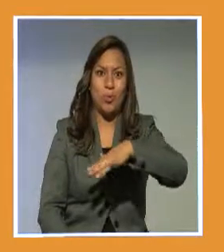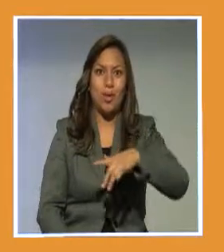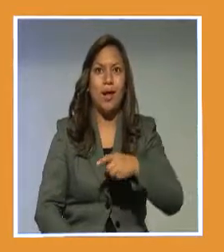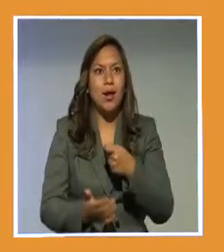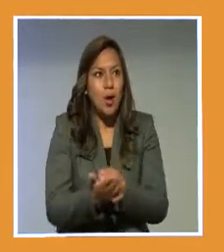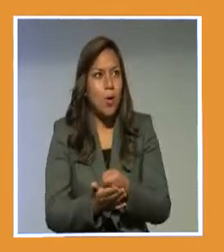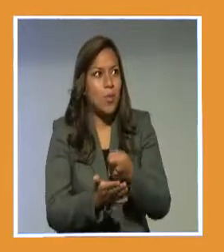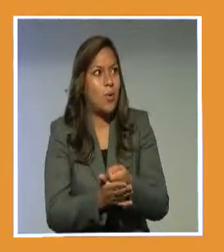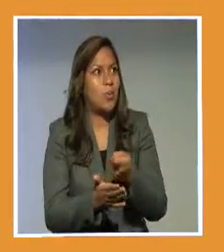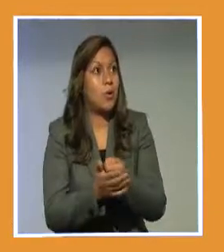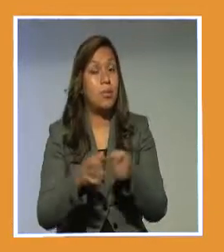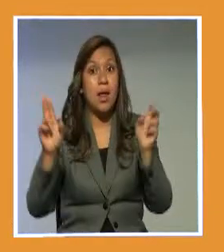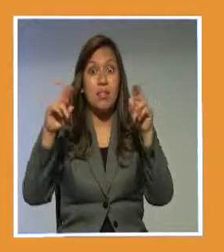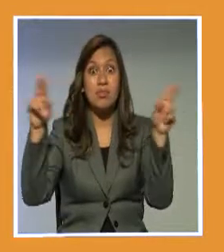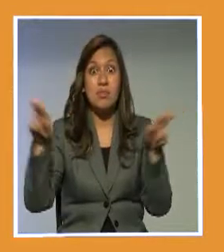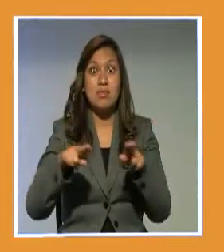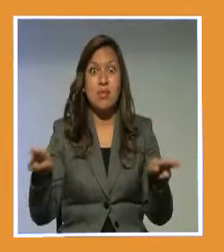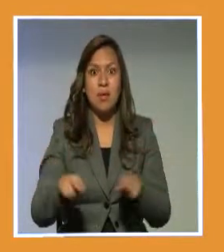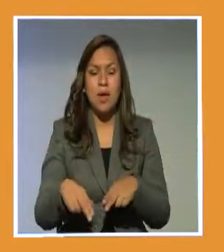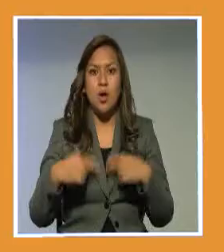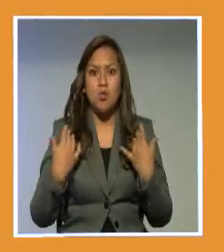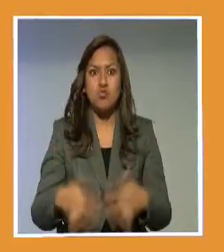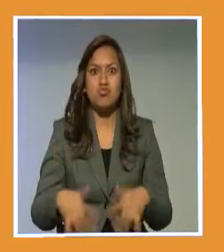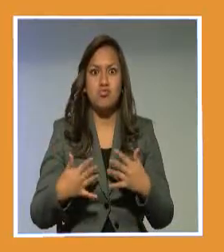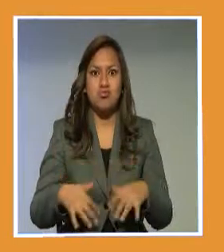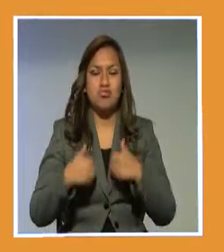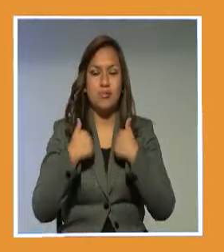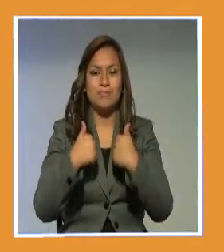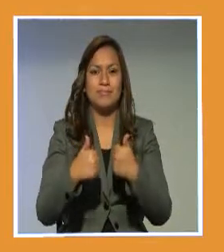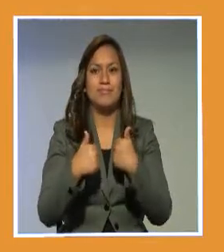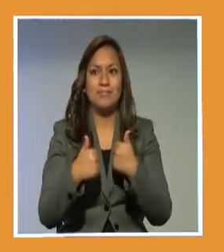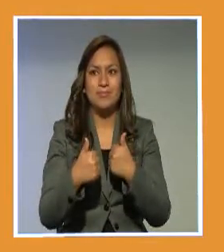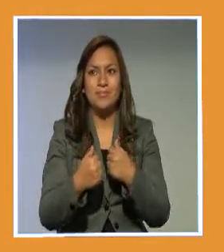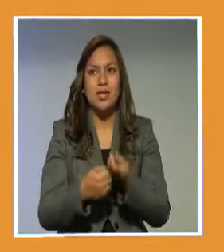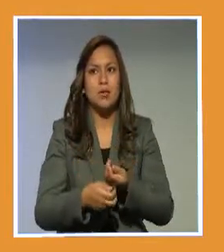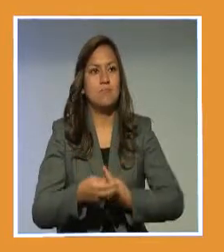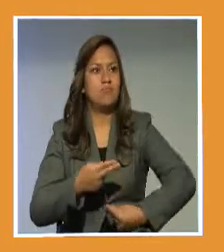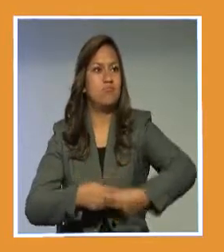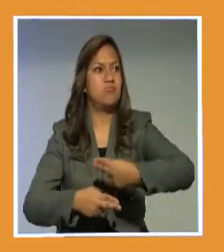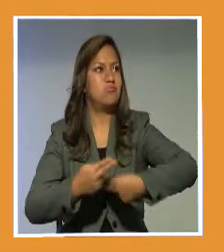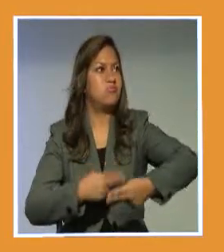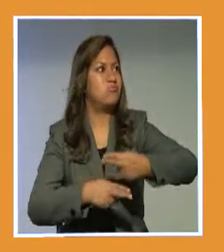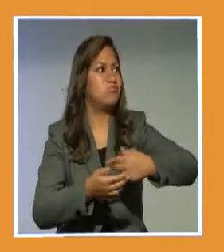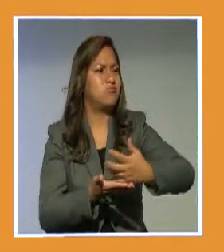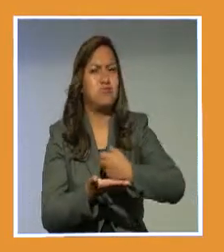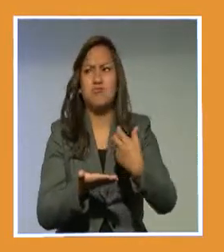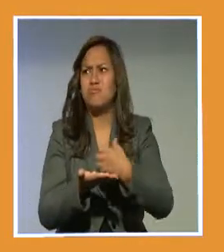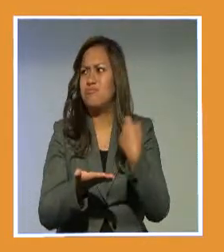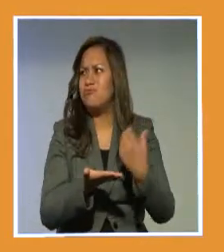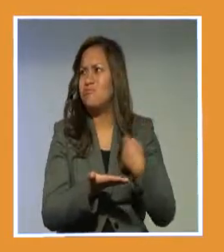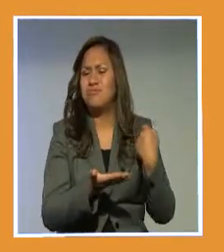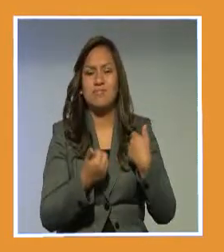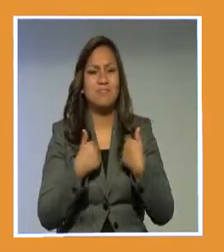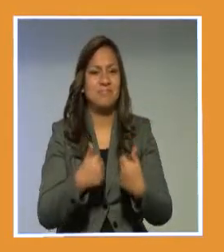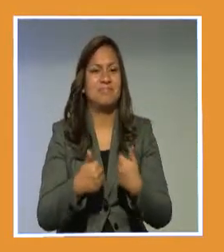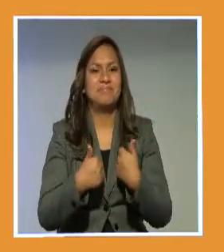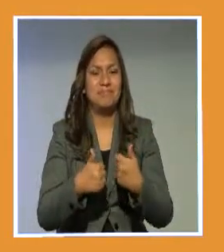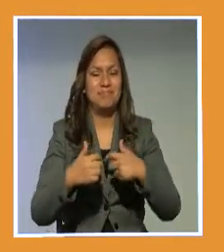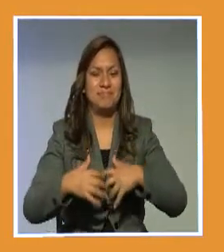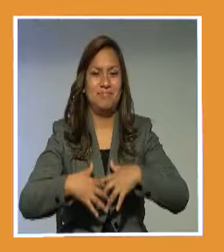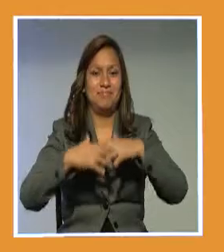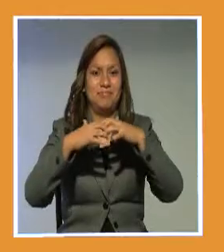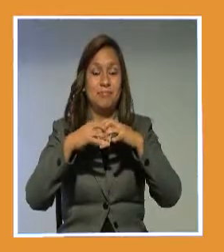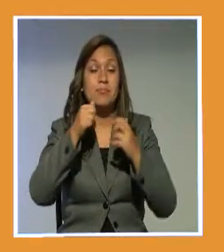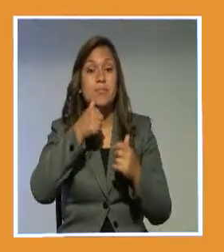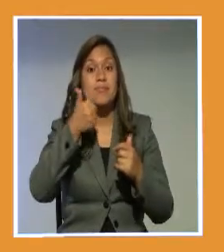época de Navidad, esto tuvo muchísimo respaldo. Y ahora, o el día de ayer, que la gente ya